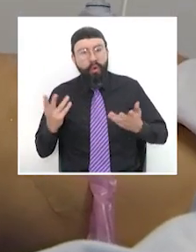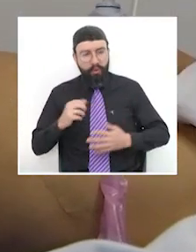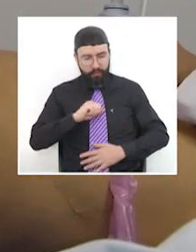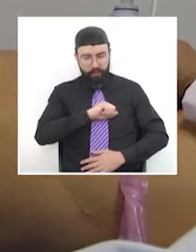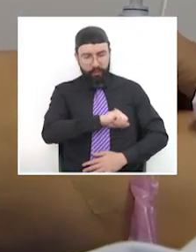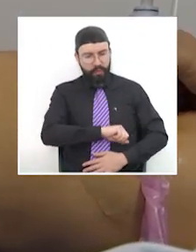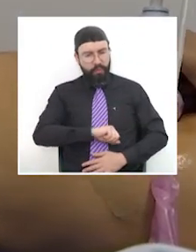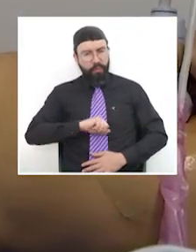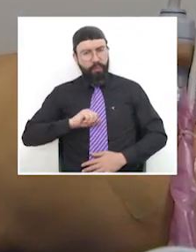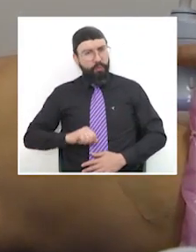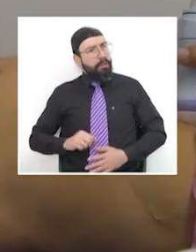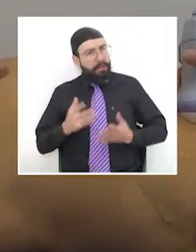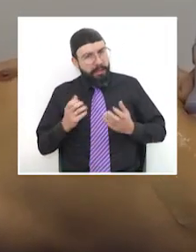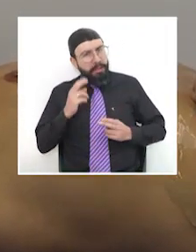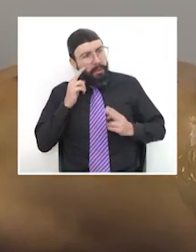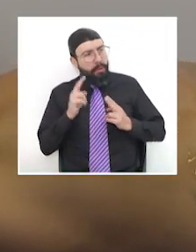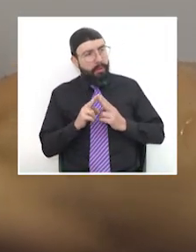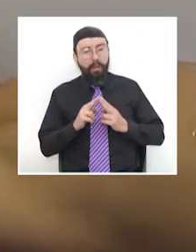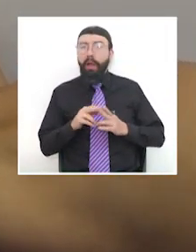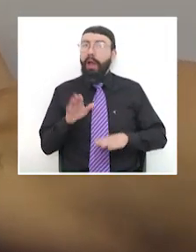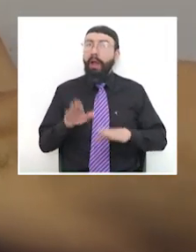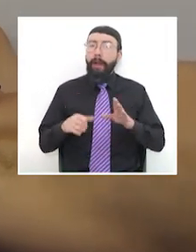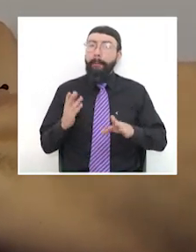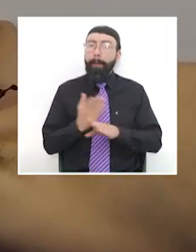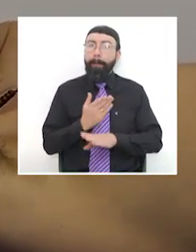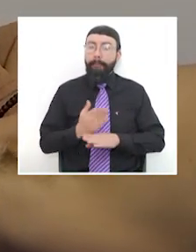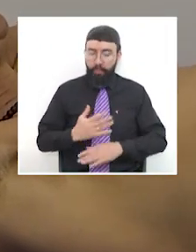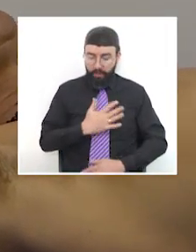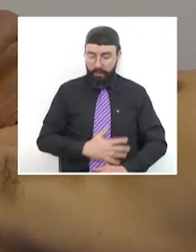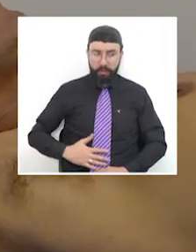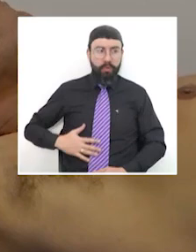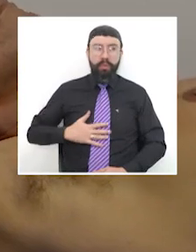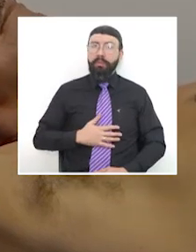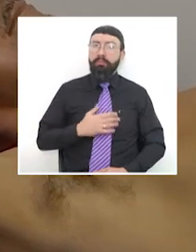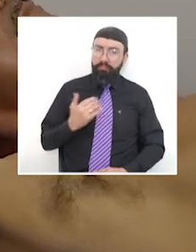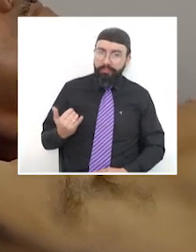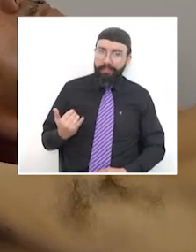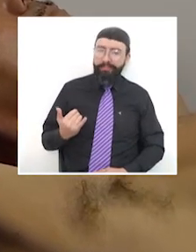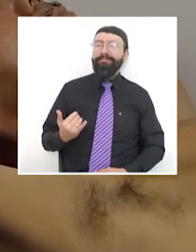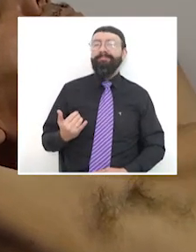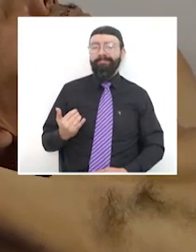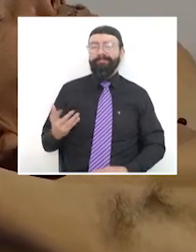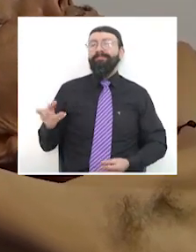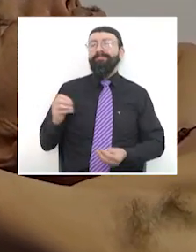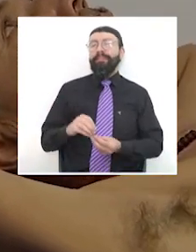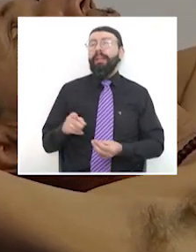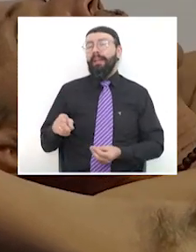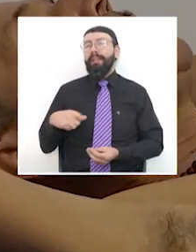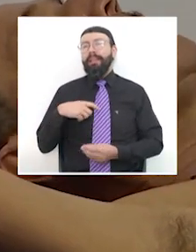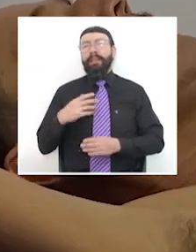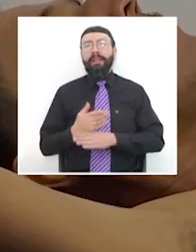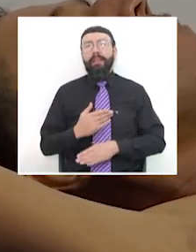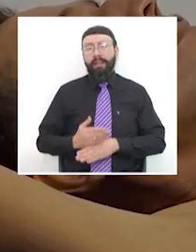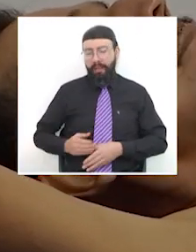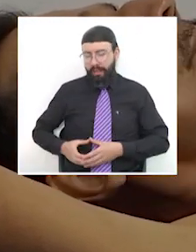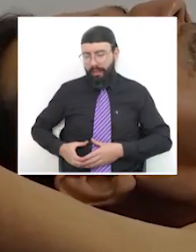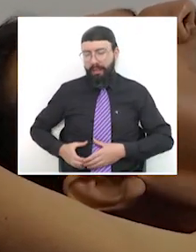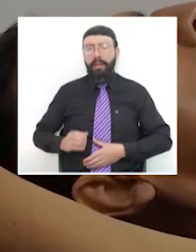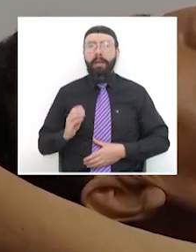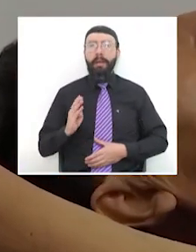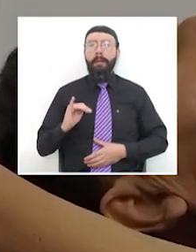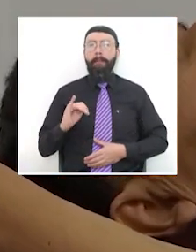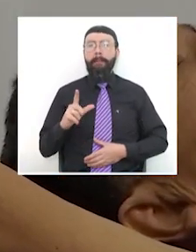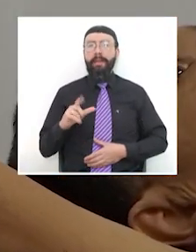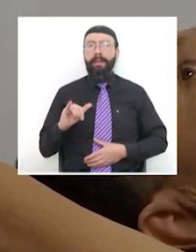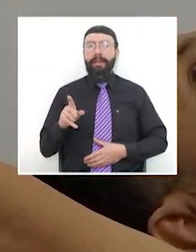ecográfica, porque muchos de estos problemas digestivos vienen también de la mano con problemas biliares. En la mayoría de los